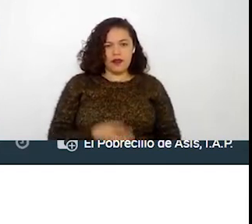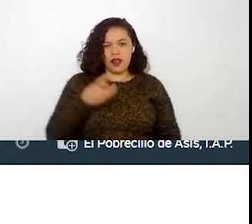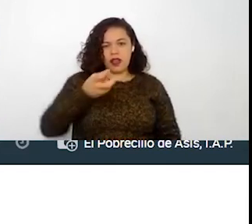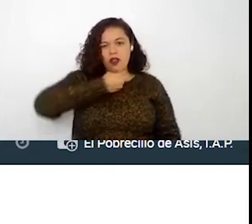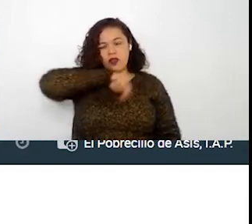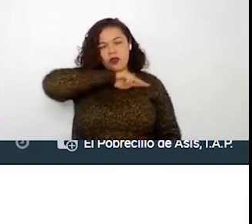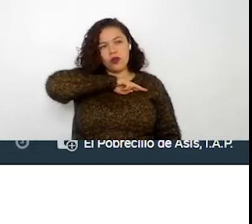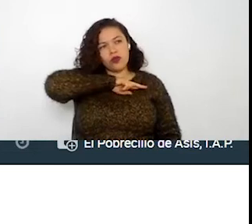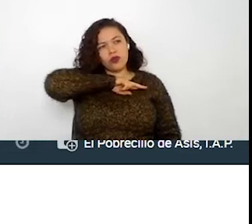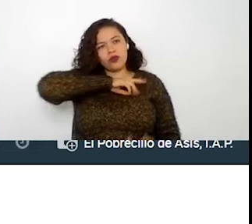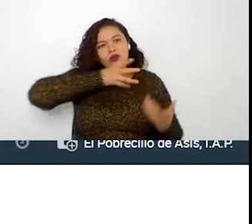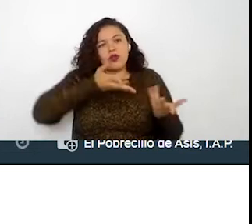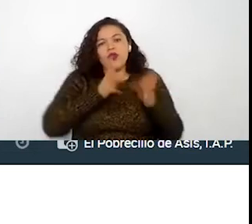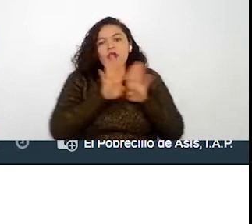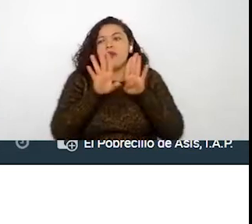estamos como